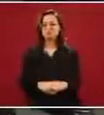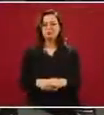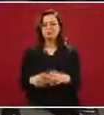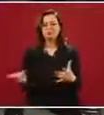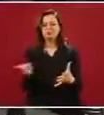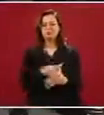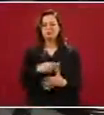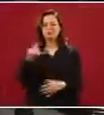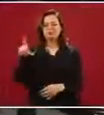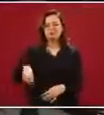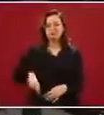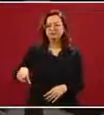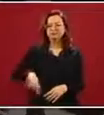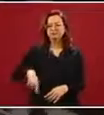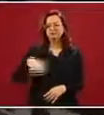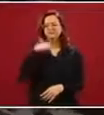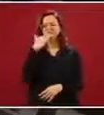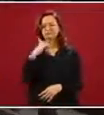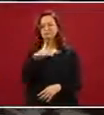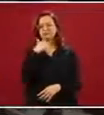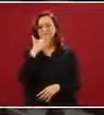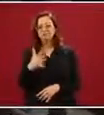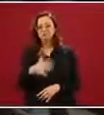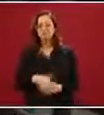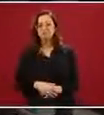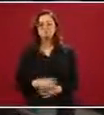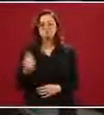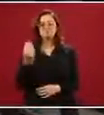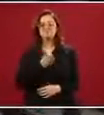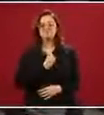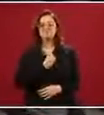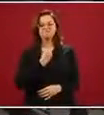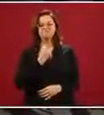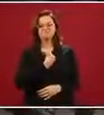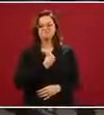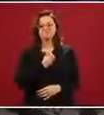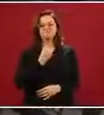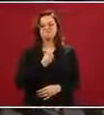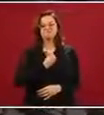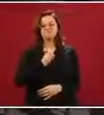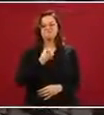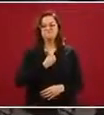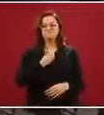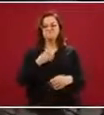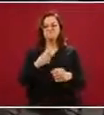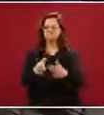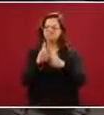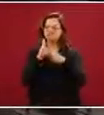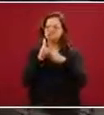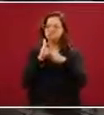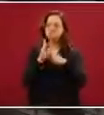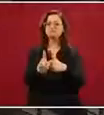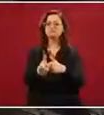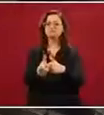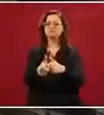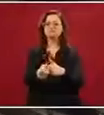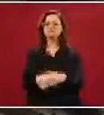gobiernos corruptos, y estamos de pie.